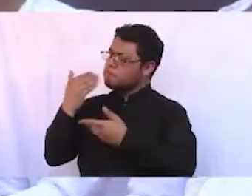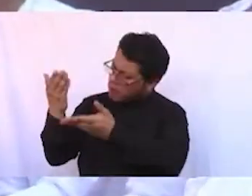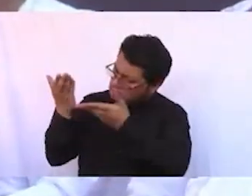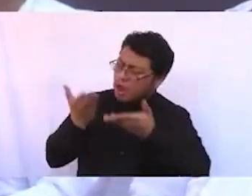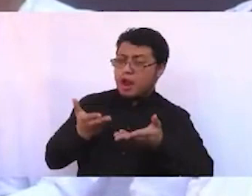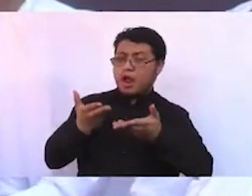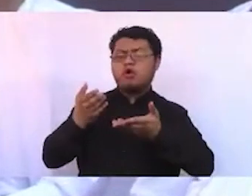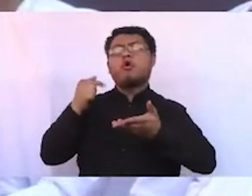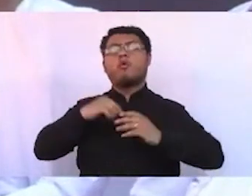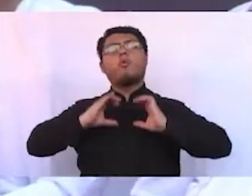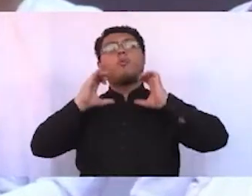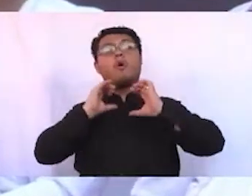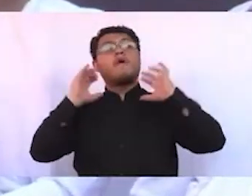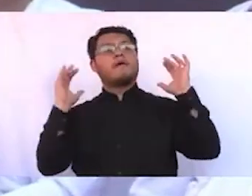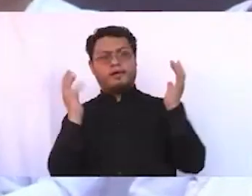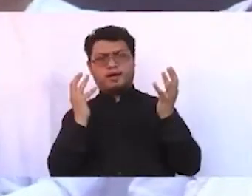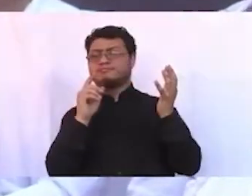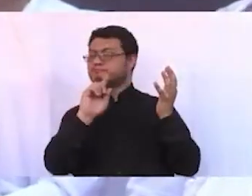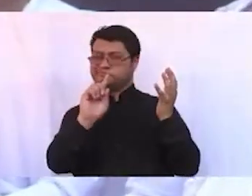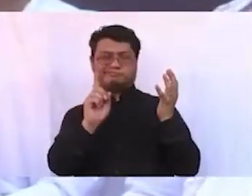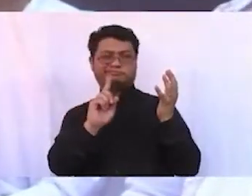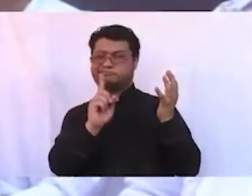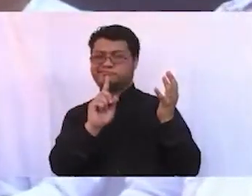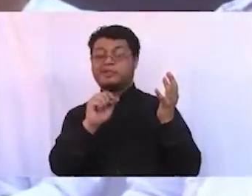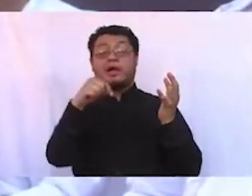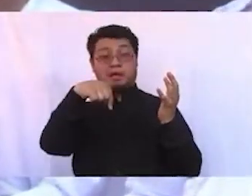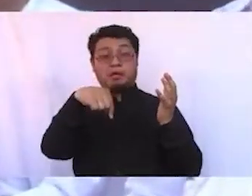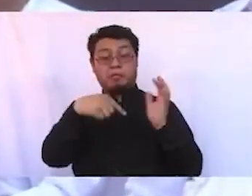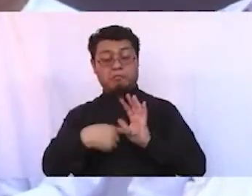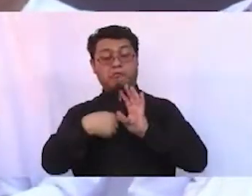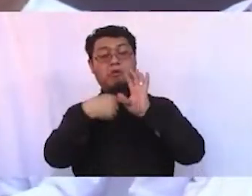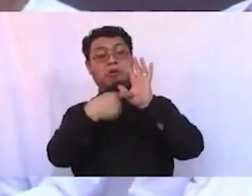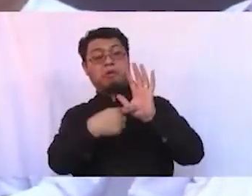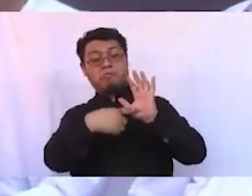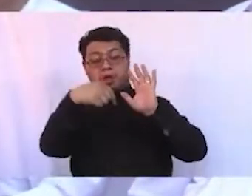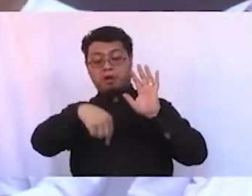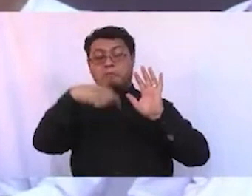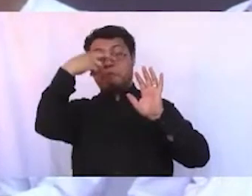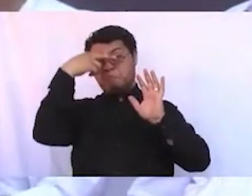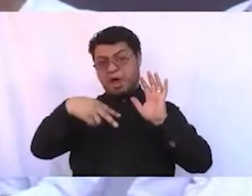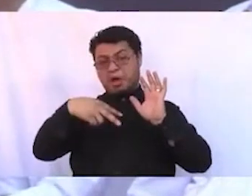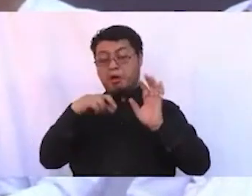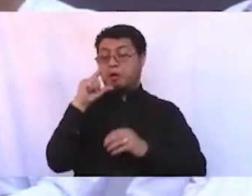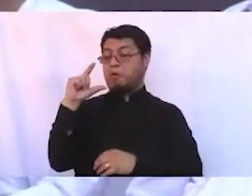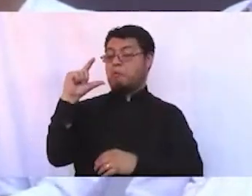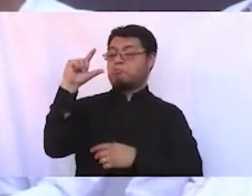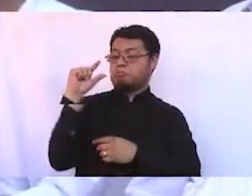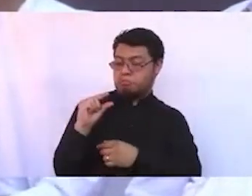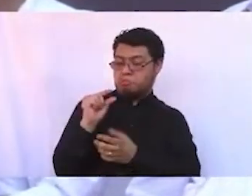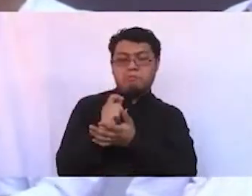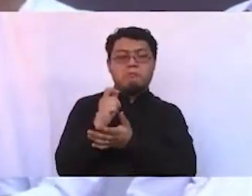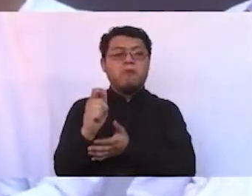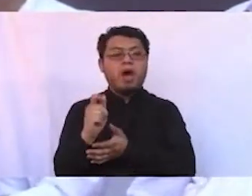bienestar no presumían que aquí en México Había salarios de hambre pues llegó el presidente